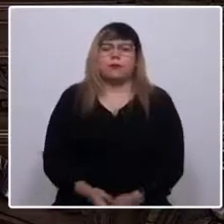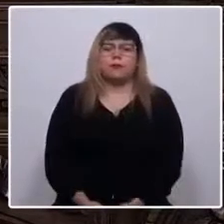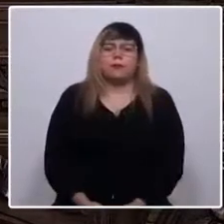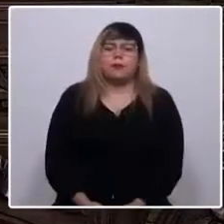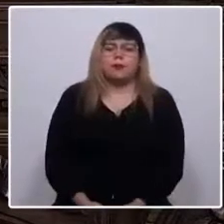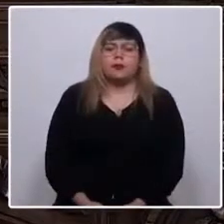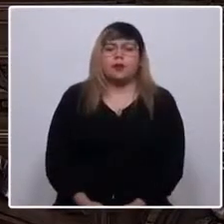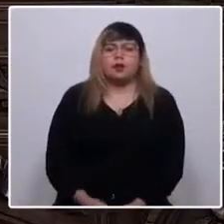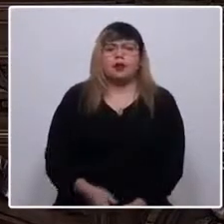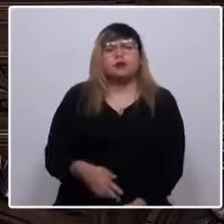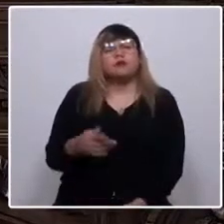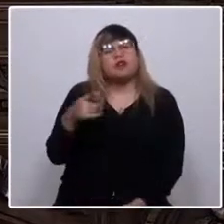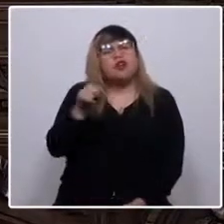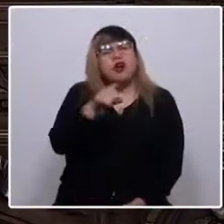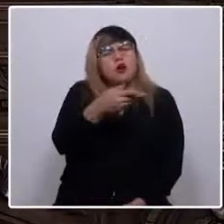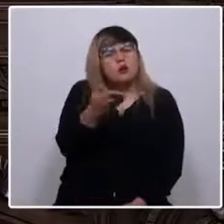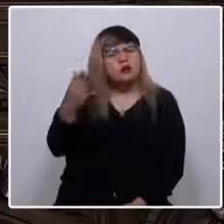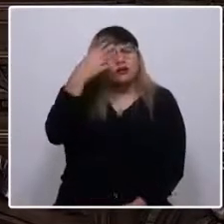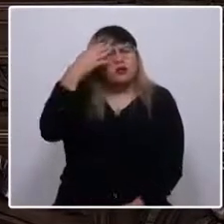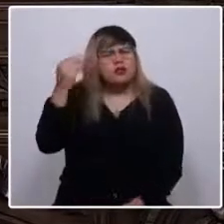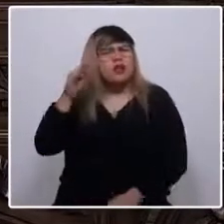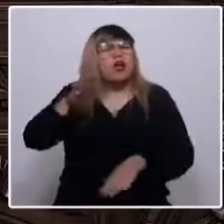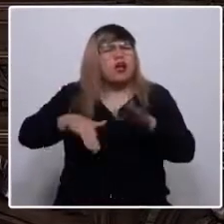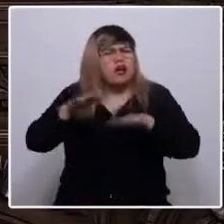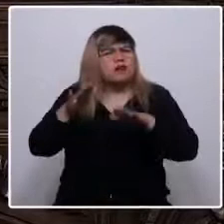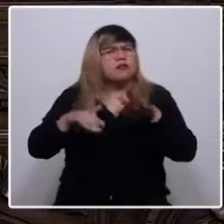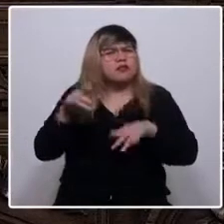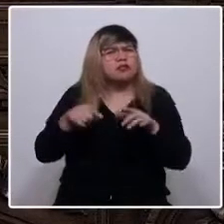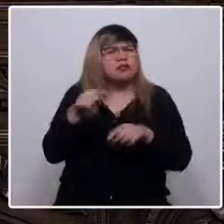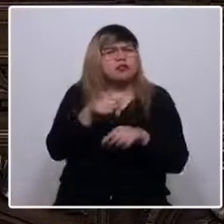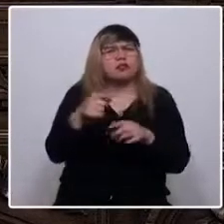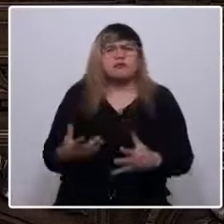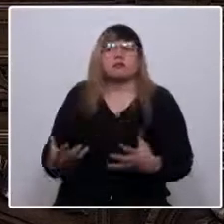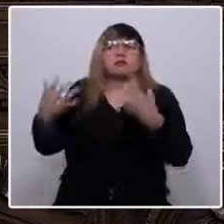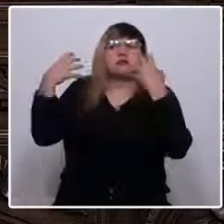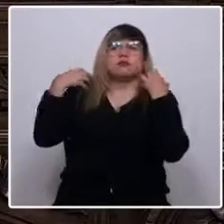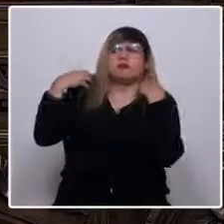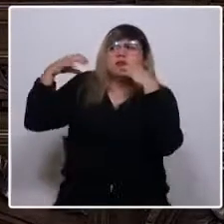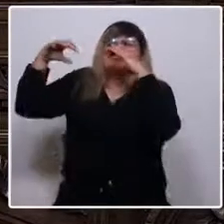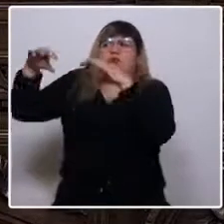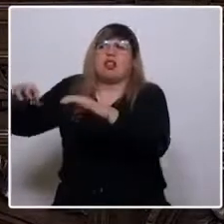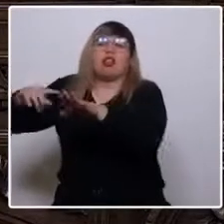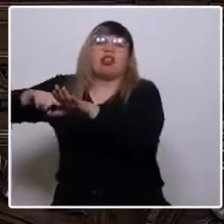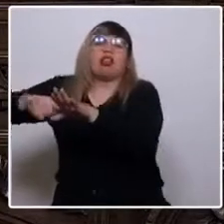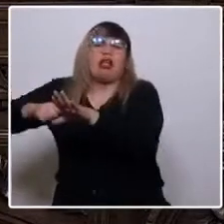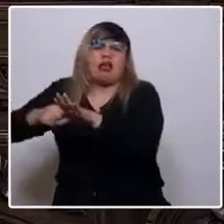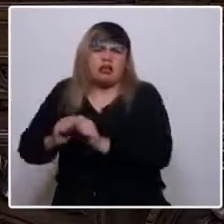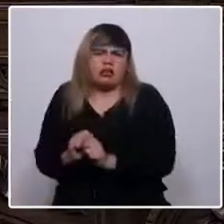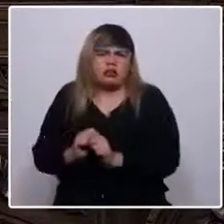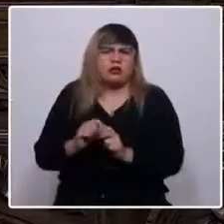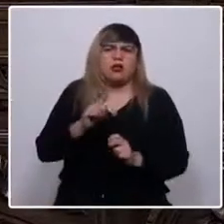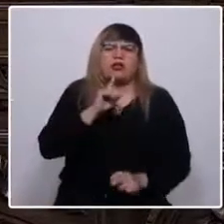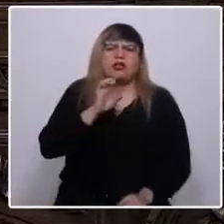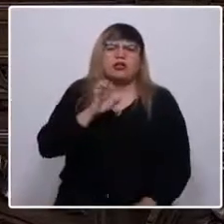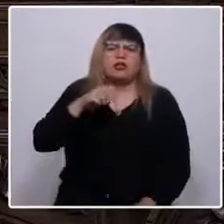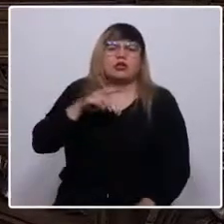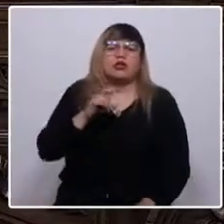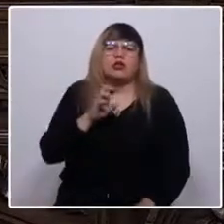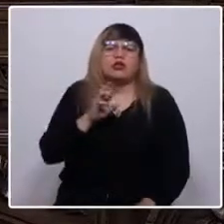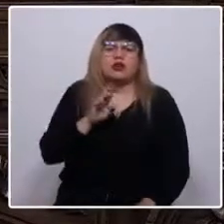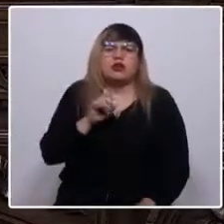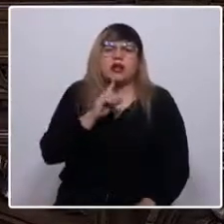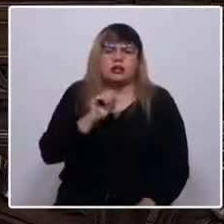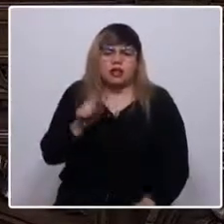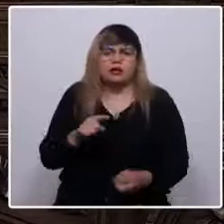acaso se nos olvida que muchas veces dejarle la responsabilidad a algunos técnicos tecnócratas académicos